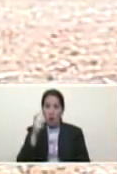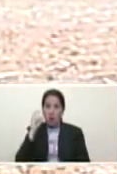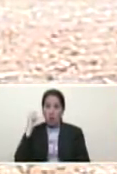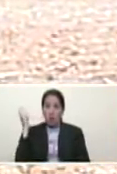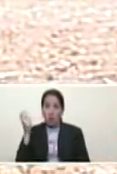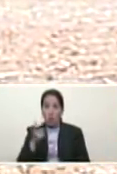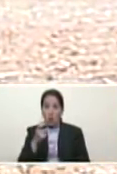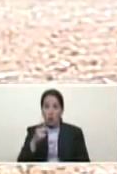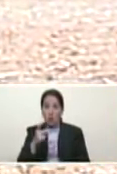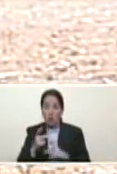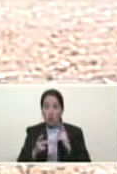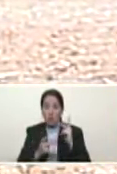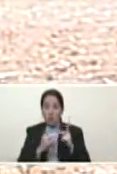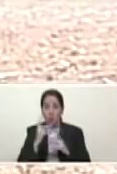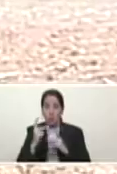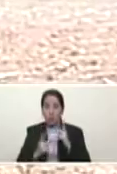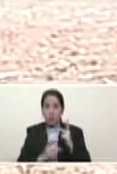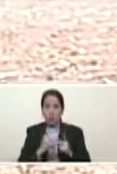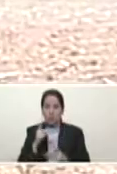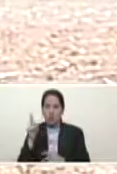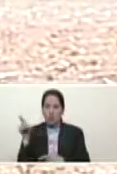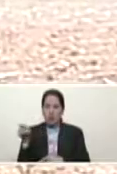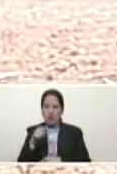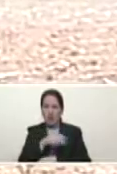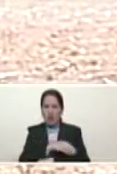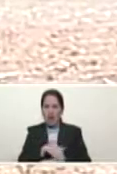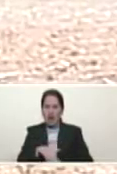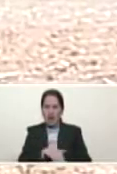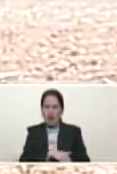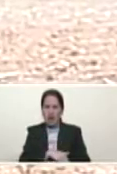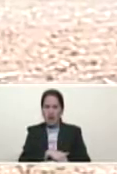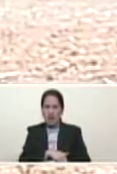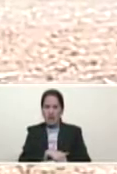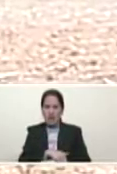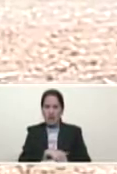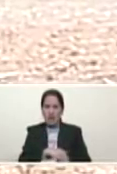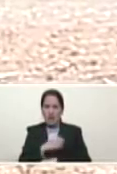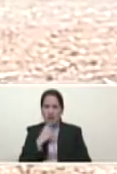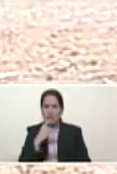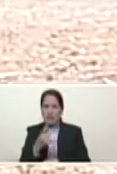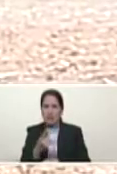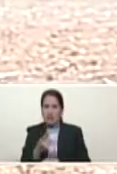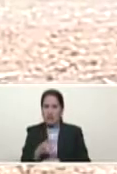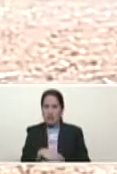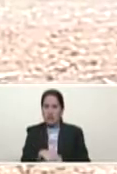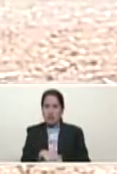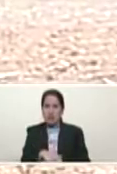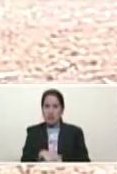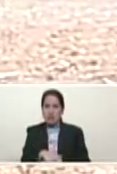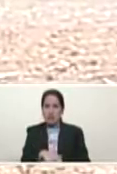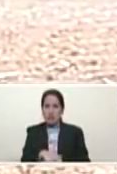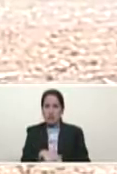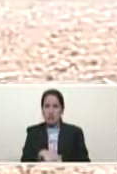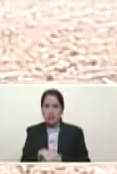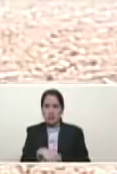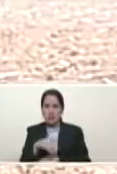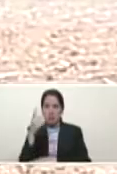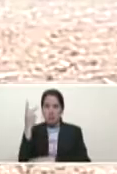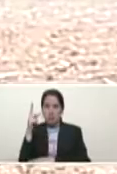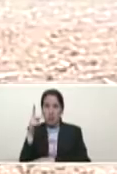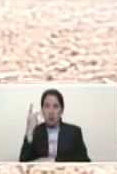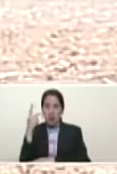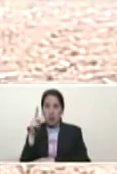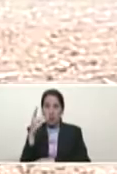productivo. Allá en la carretera nacional de Chaguaramas, en las Mercedes Centro de Silo Cuspal, en la parroquia